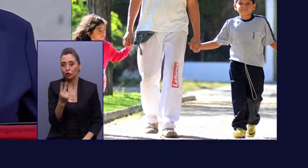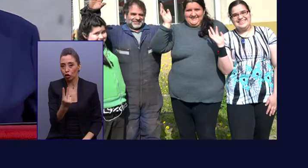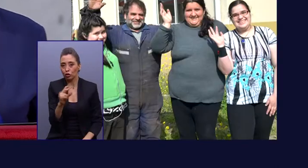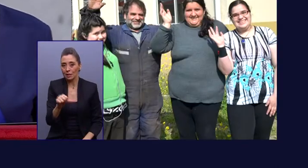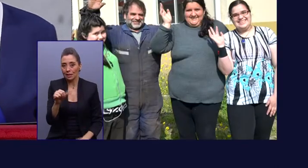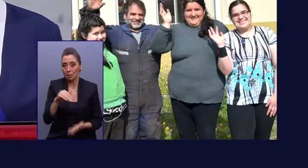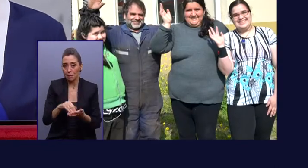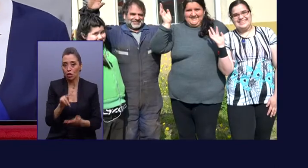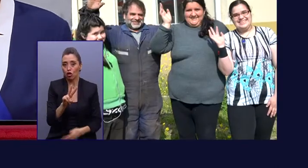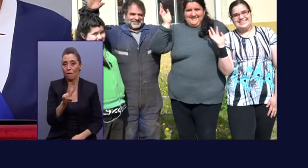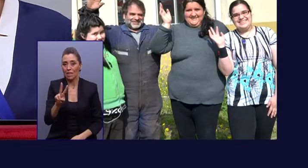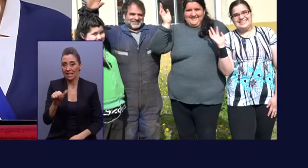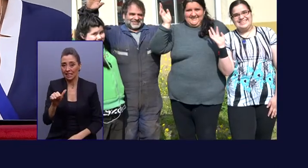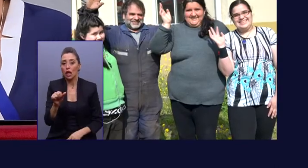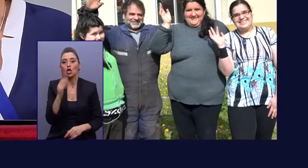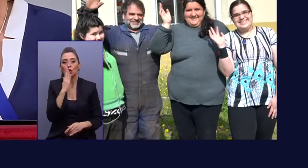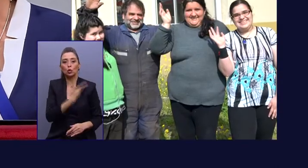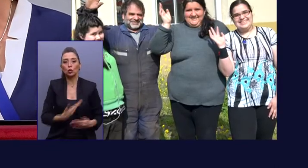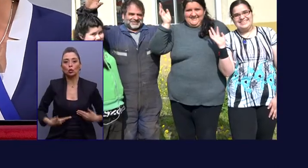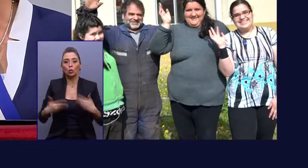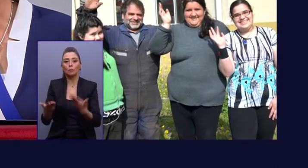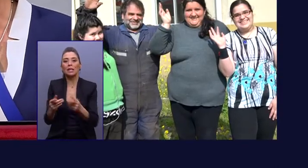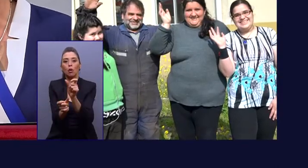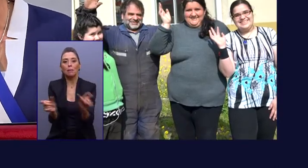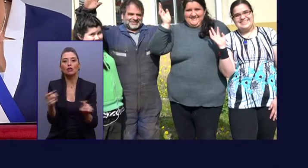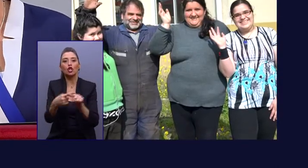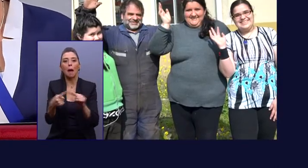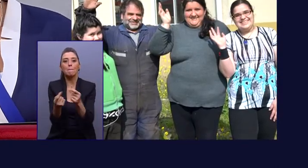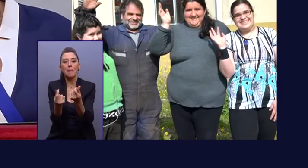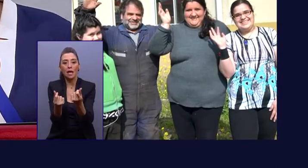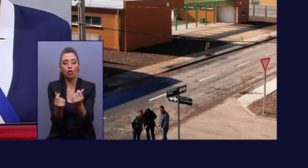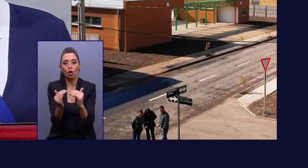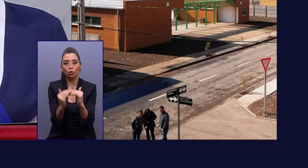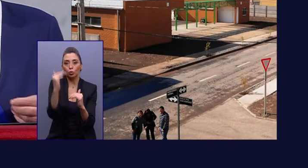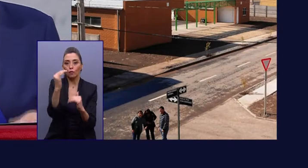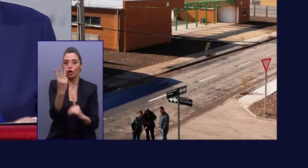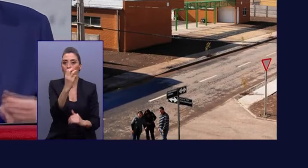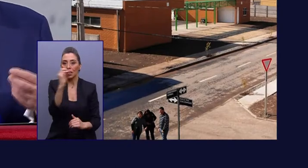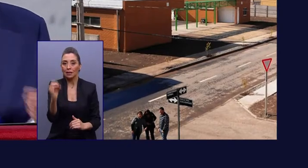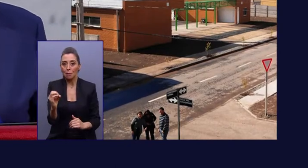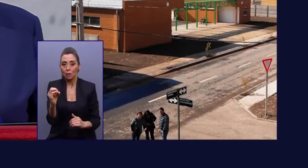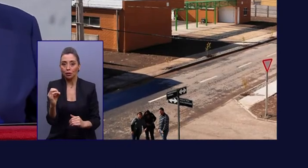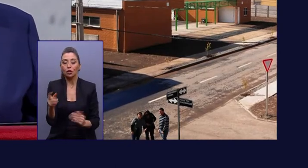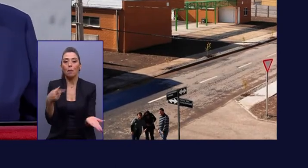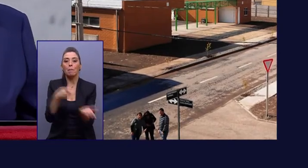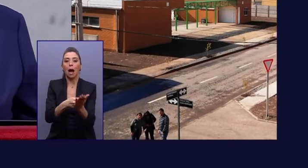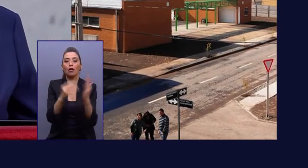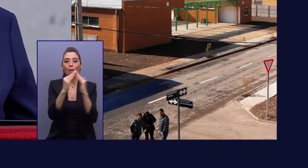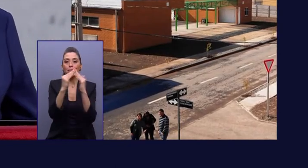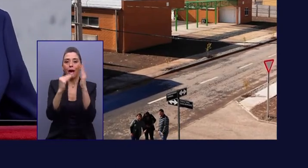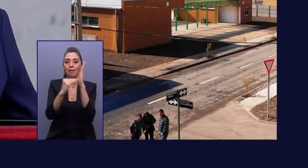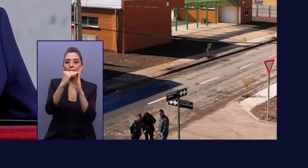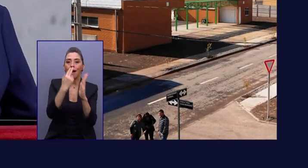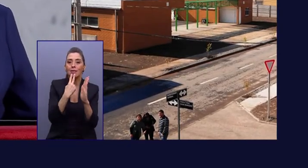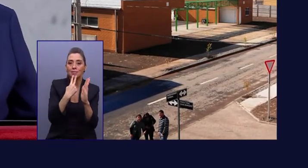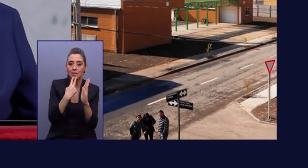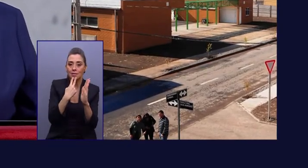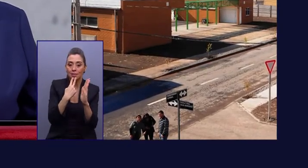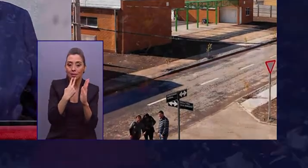216.226 subsidios a los sectores medios, con un aumento del 30% en los subsidios para adquisición de estas viviendas.